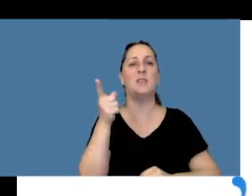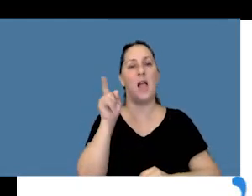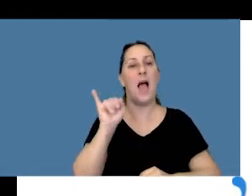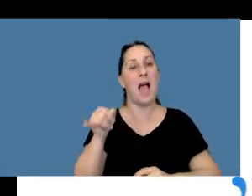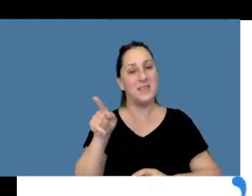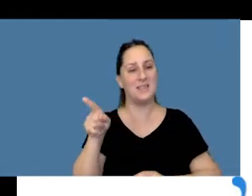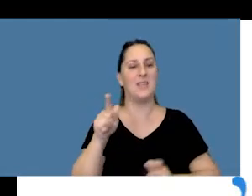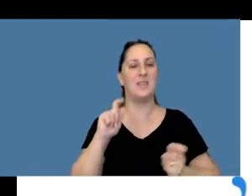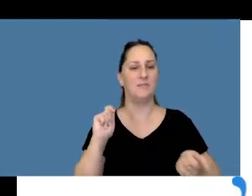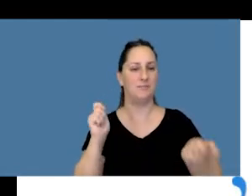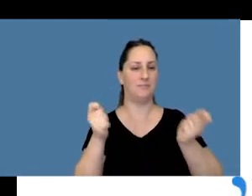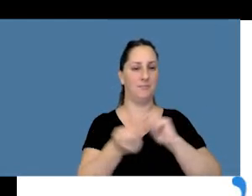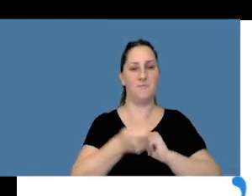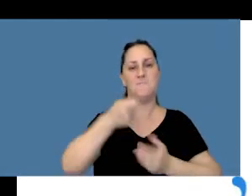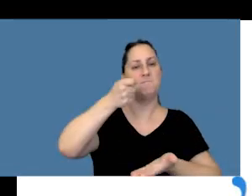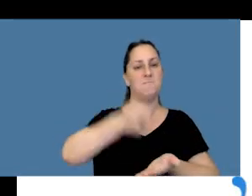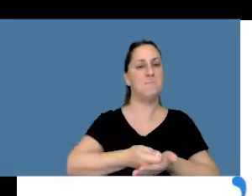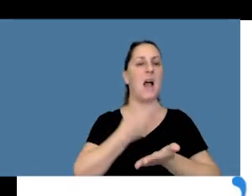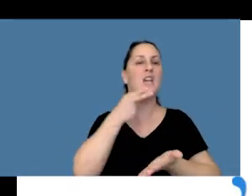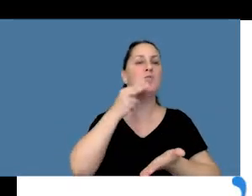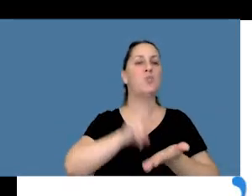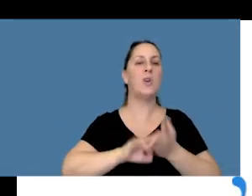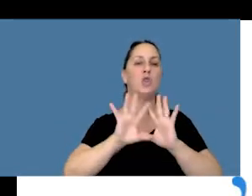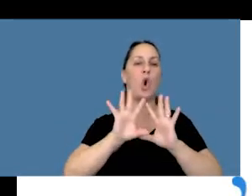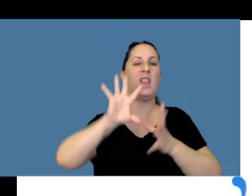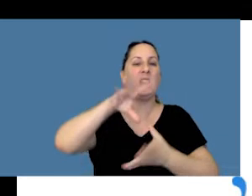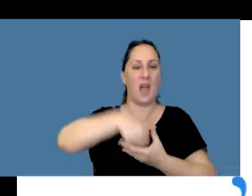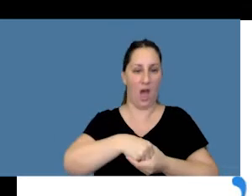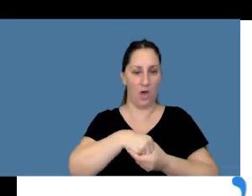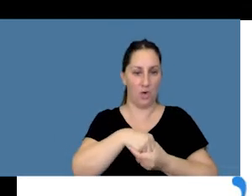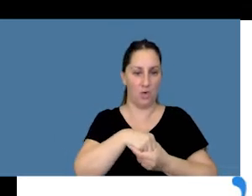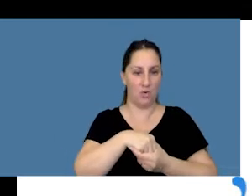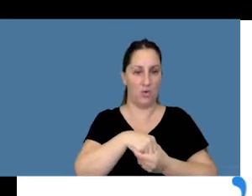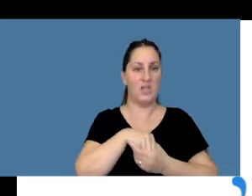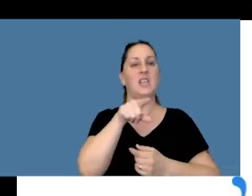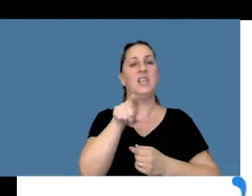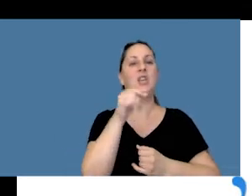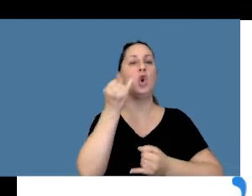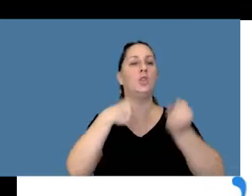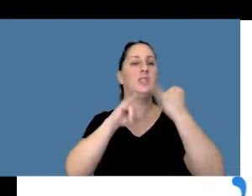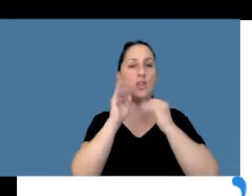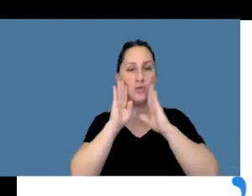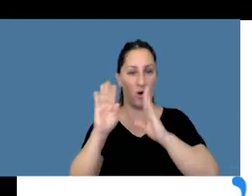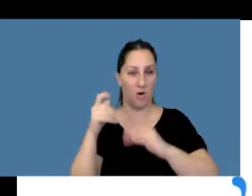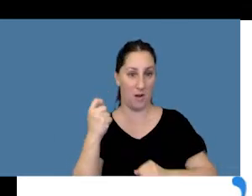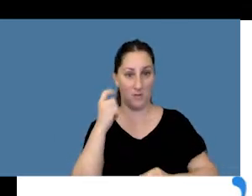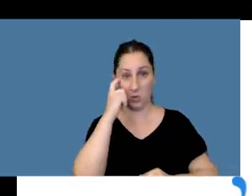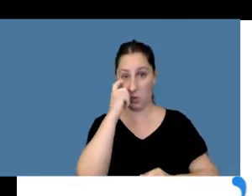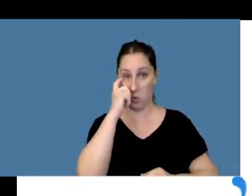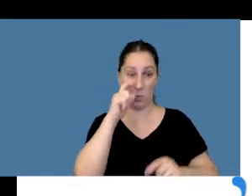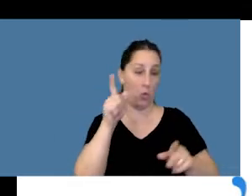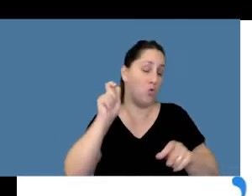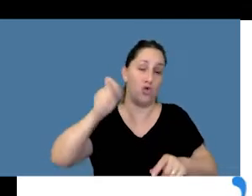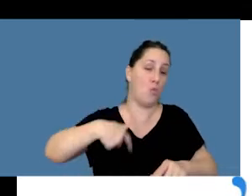pasa a abonar el impuesto integrado y la cotización previsional como cualquier